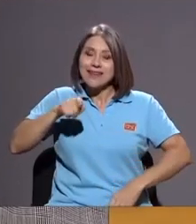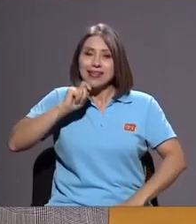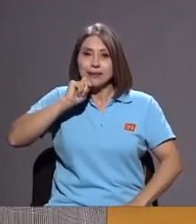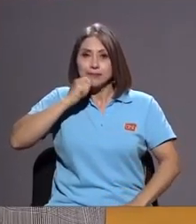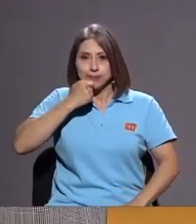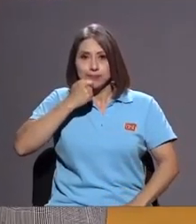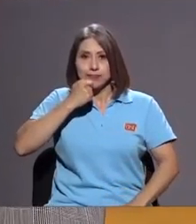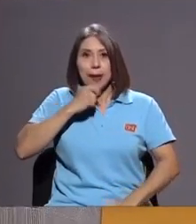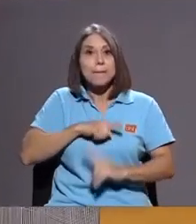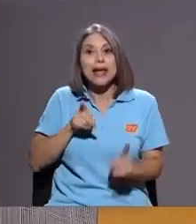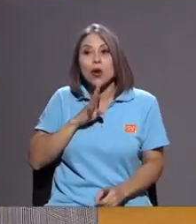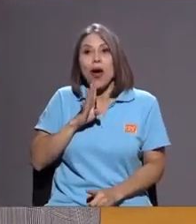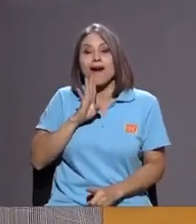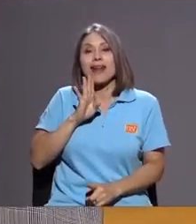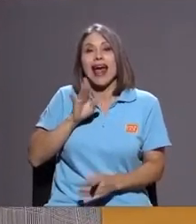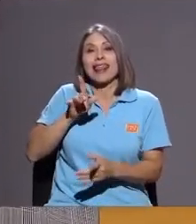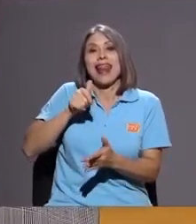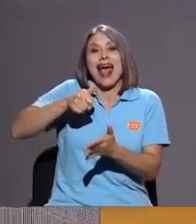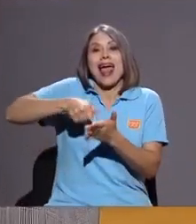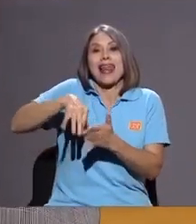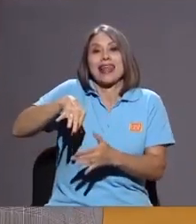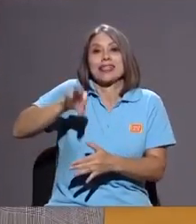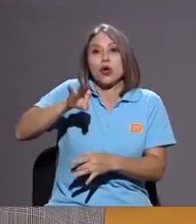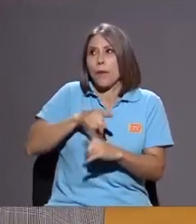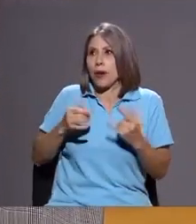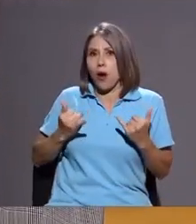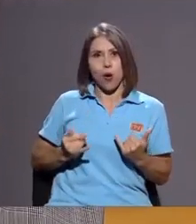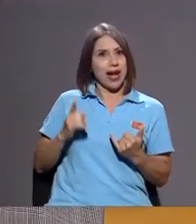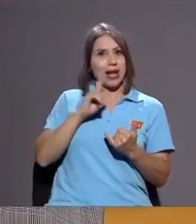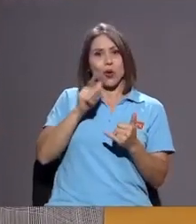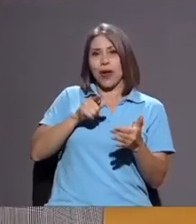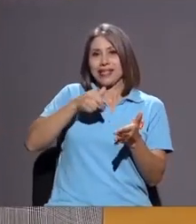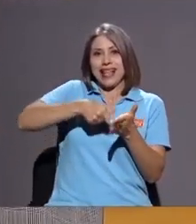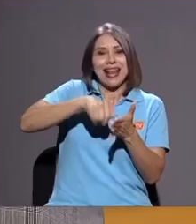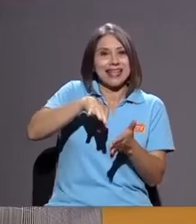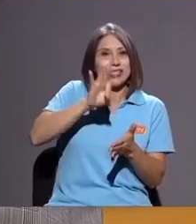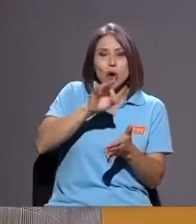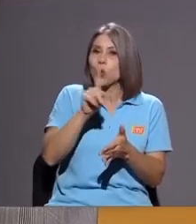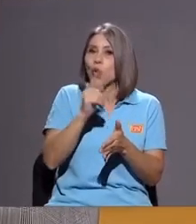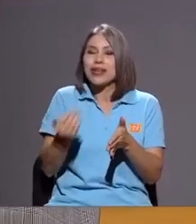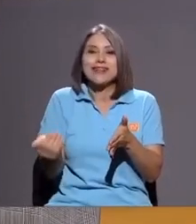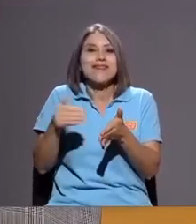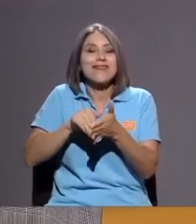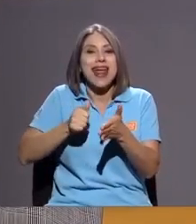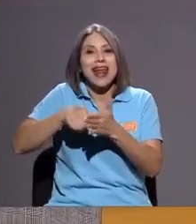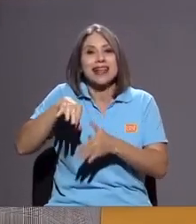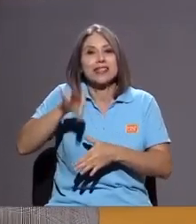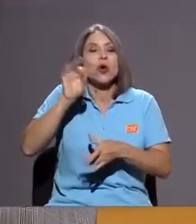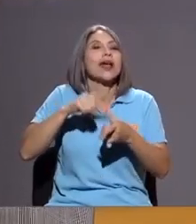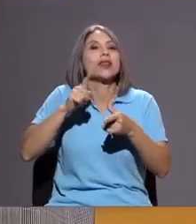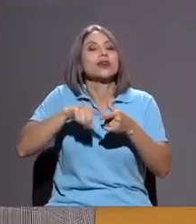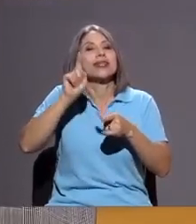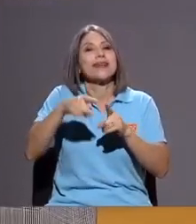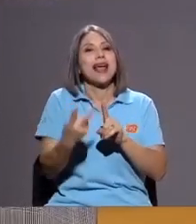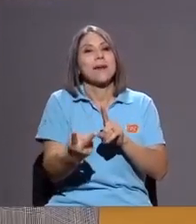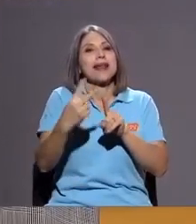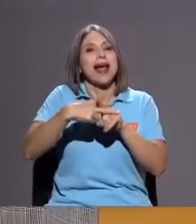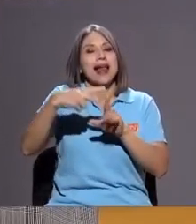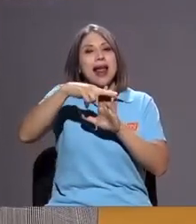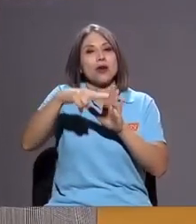de la elección. Como en este caso no se trata ni de elección ni de reelección, entonces se tiene que aplicar la norma general. Y la